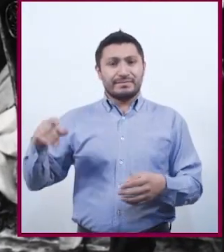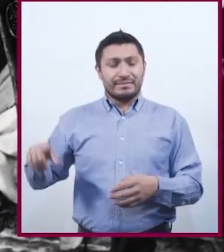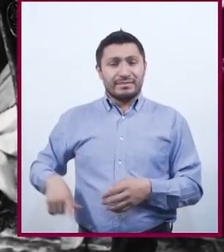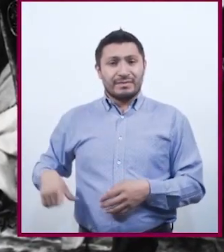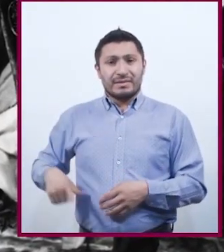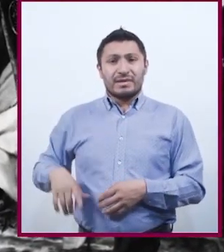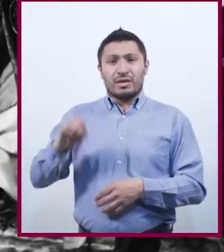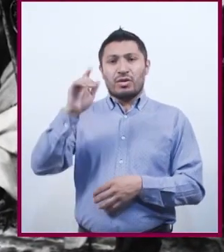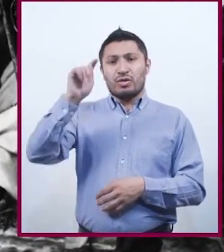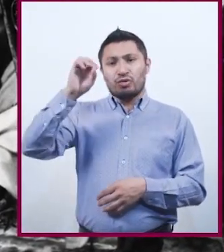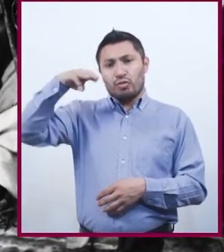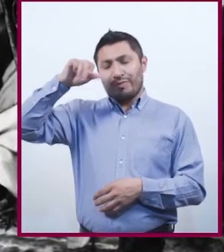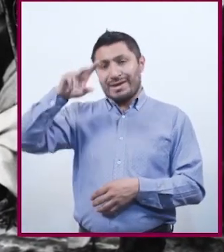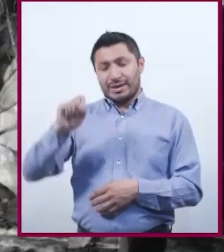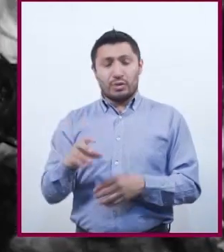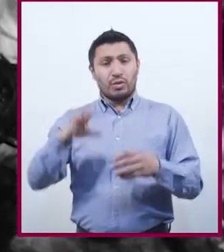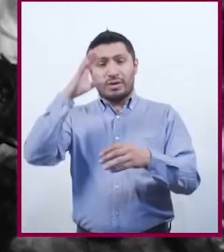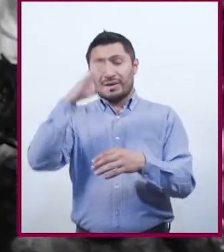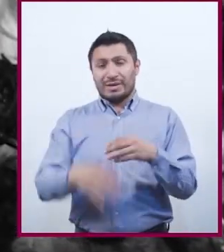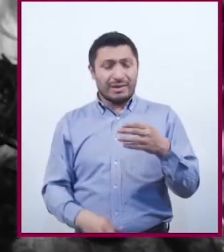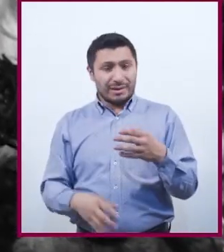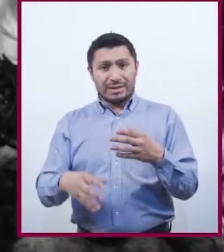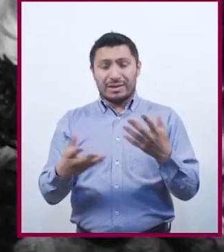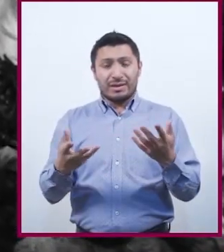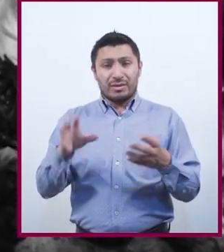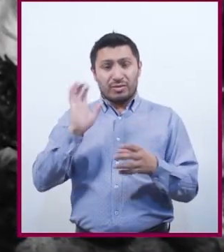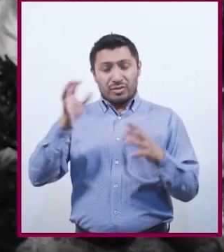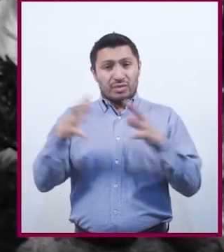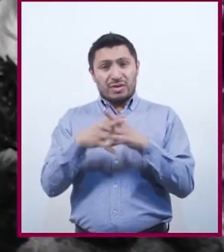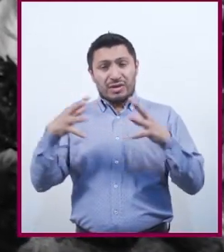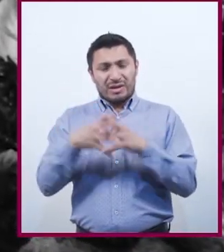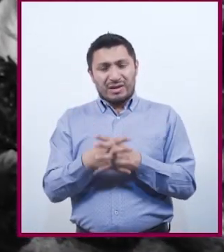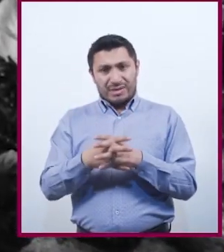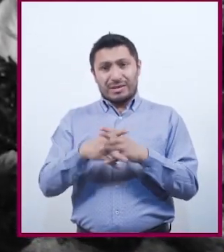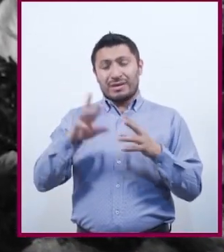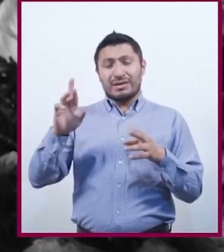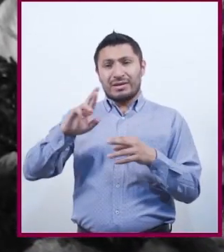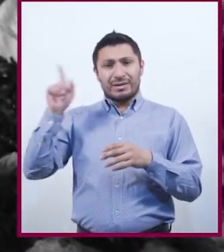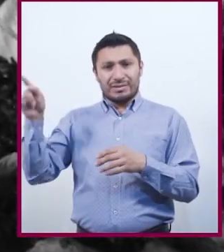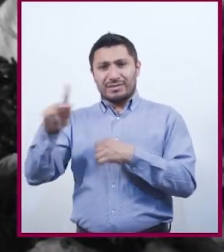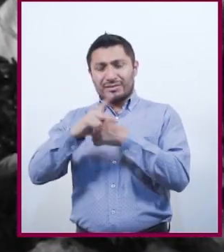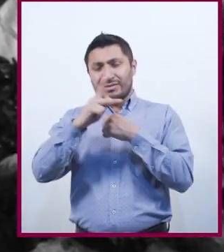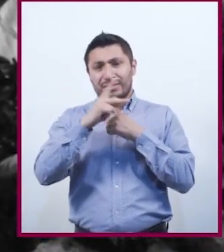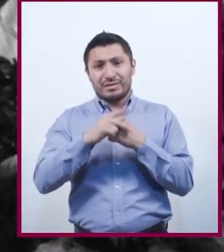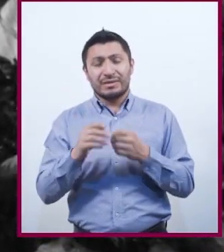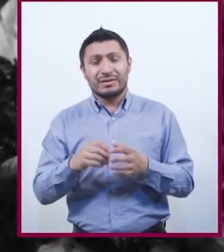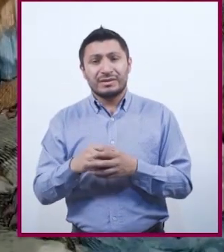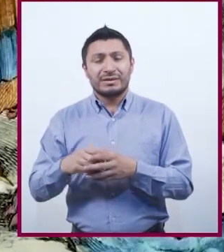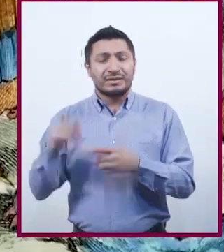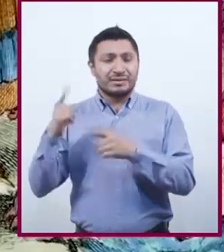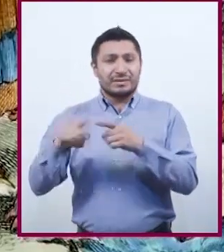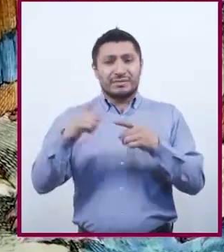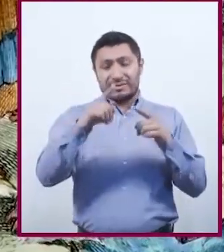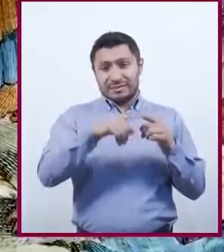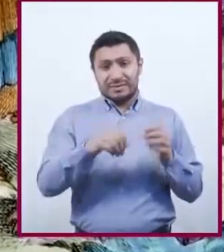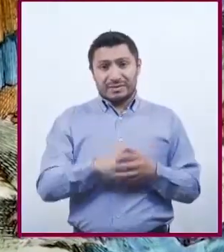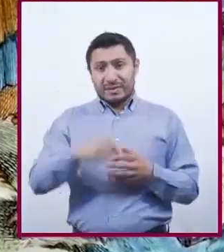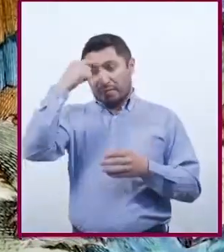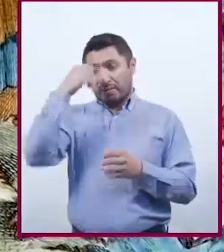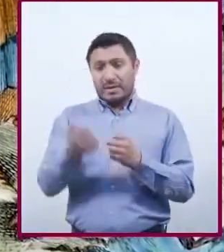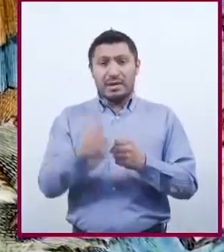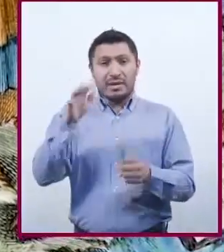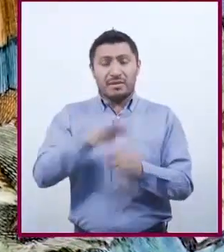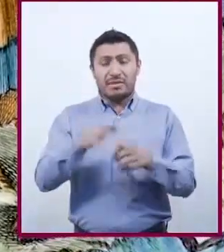Recordemos, el Imperio Otomano cayó durante la Gran Guerra y el Reino Unido recibió en 1917 el mandato de la Liga de las